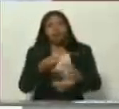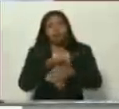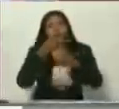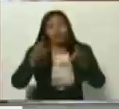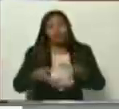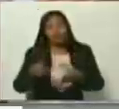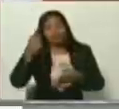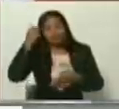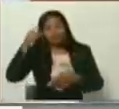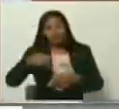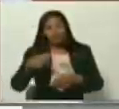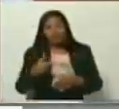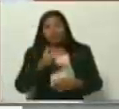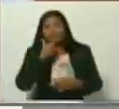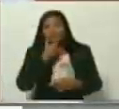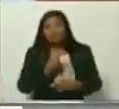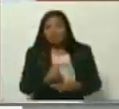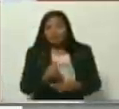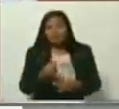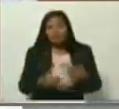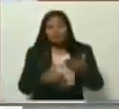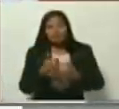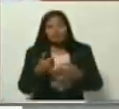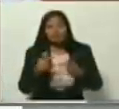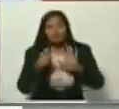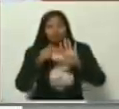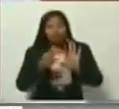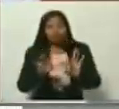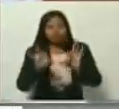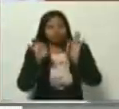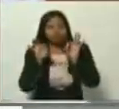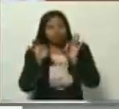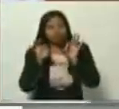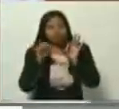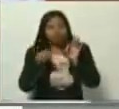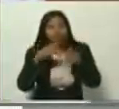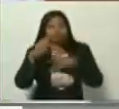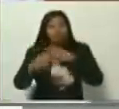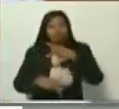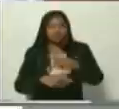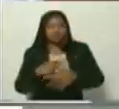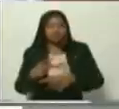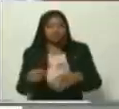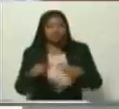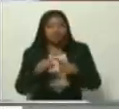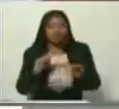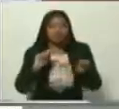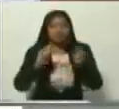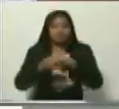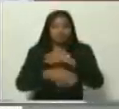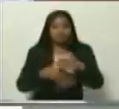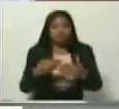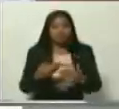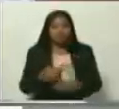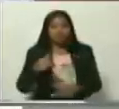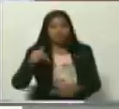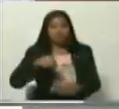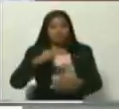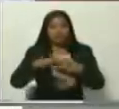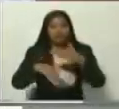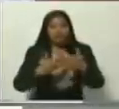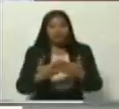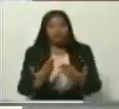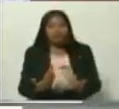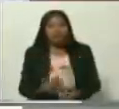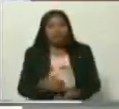hoy para facilitar, para hacer más expedito este proceso de transición de aquí a